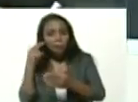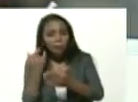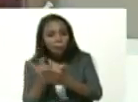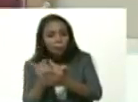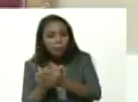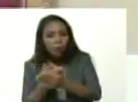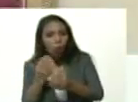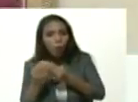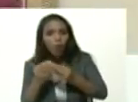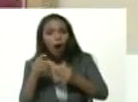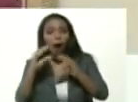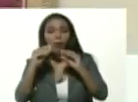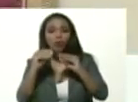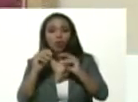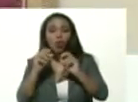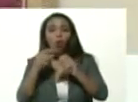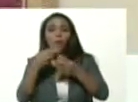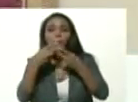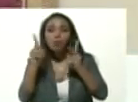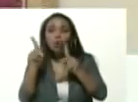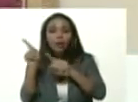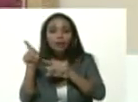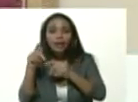¿Ustedes han hablado públicamente de ese tema?